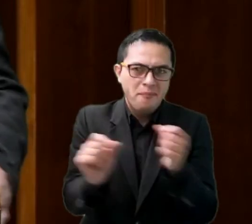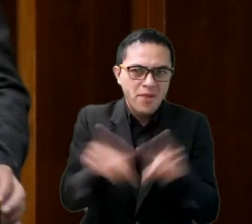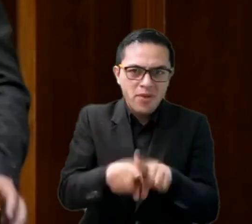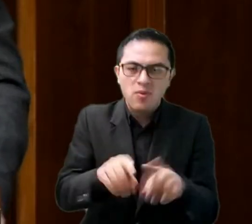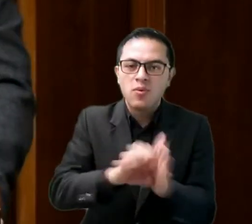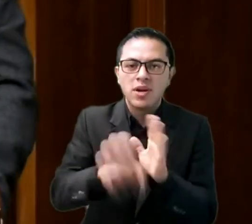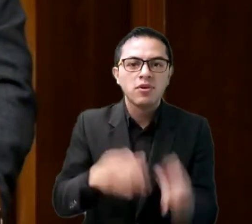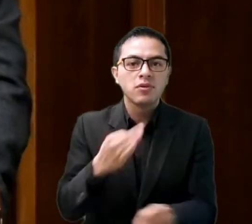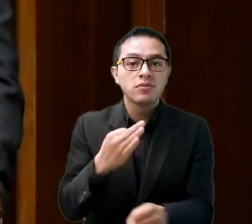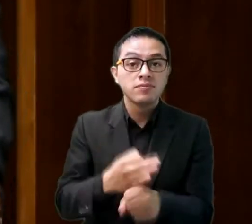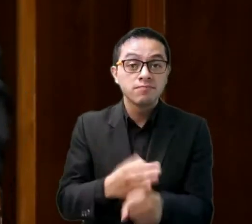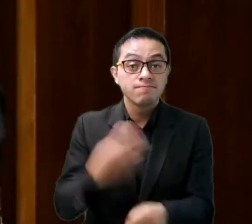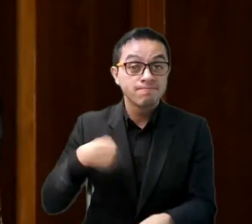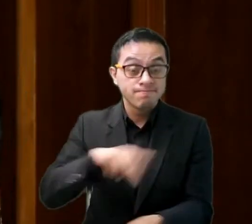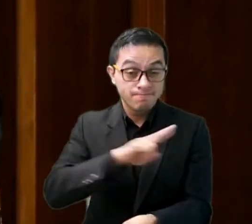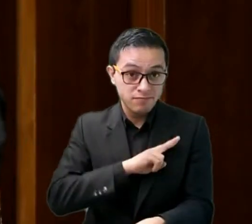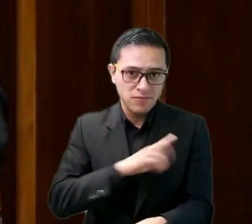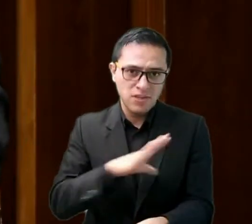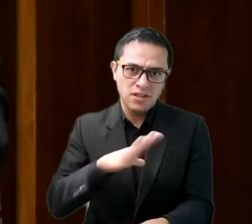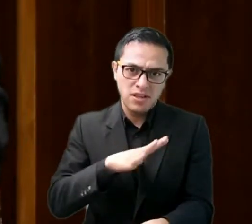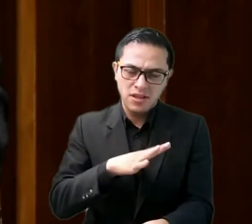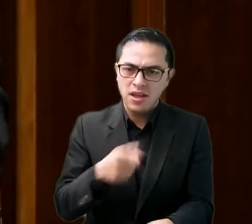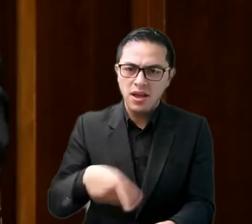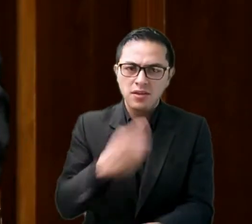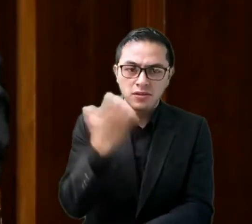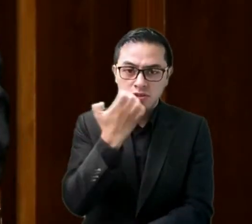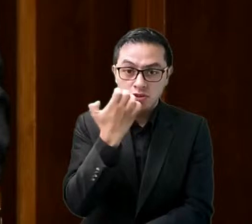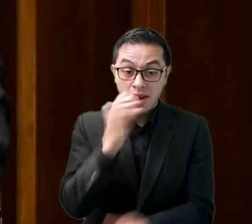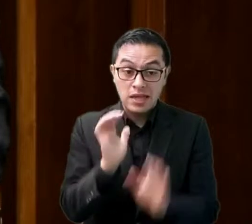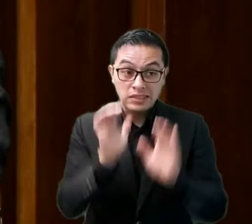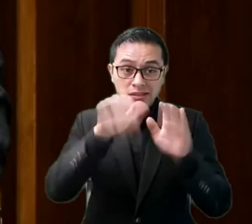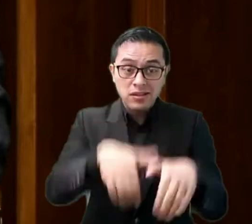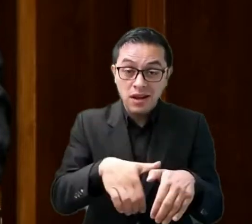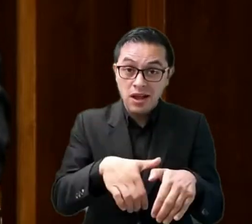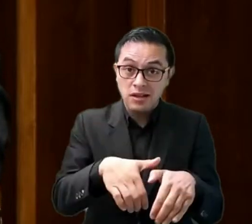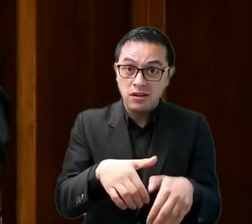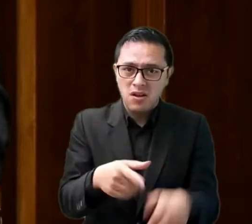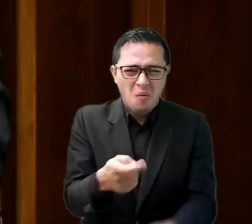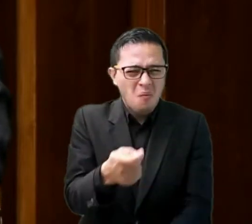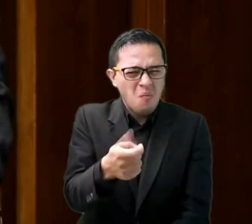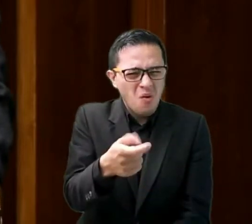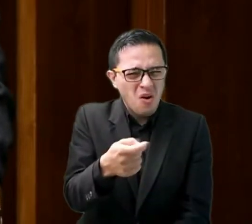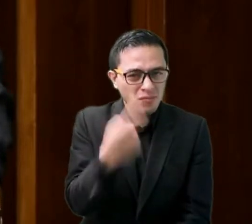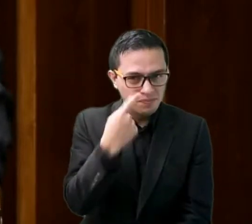déficit educativo. Les voy a dar un dato que a mí me tiene aterrado.